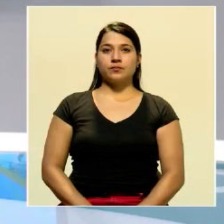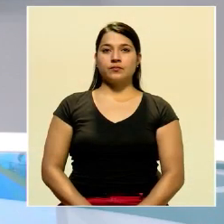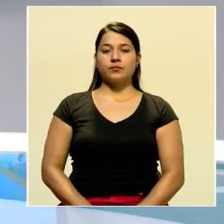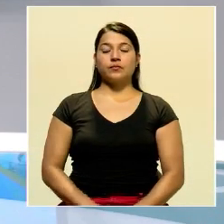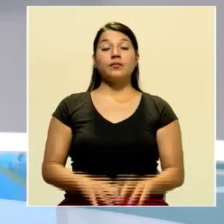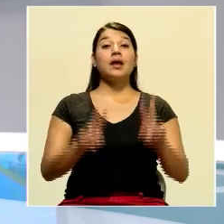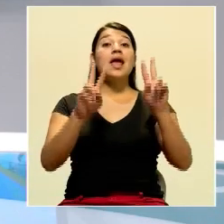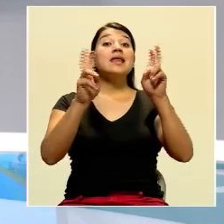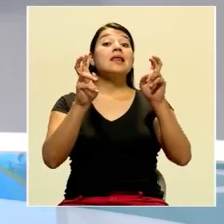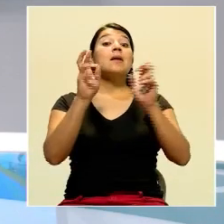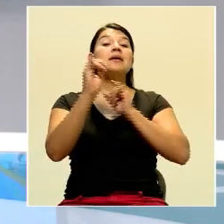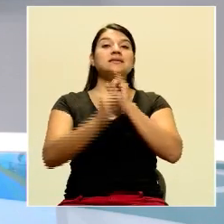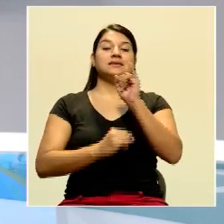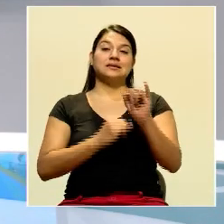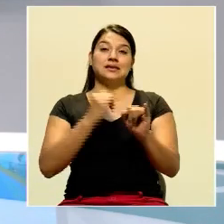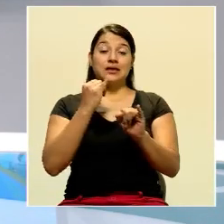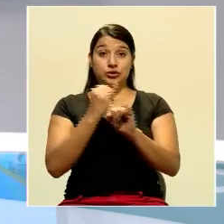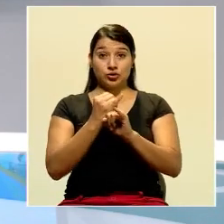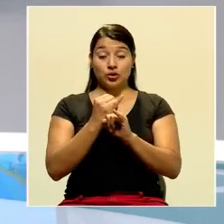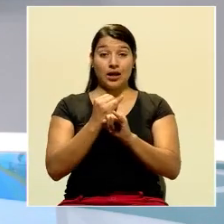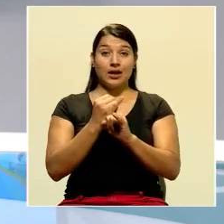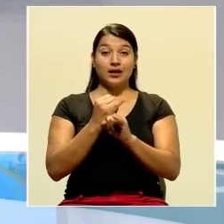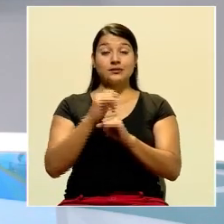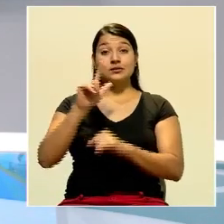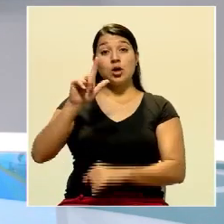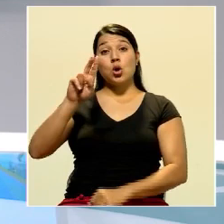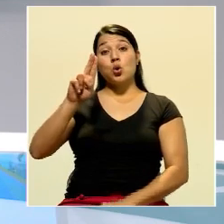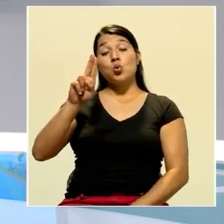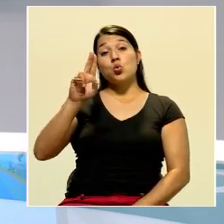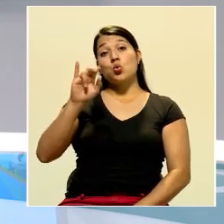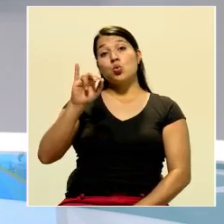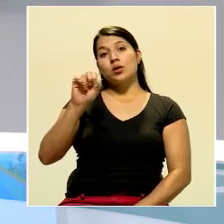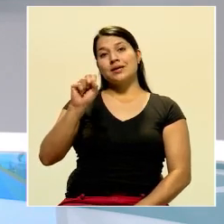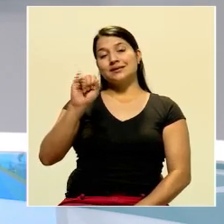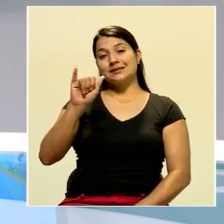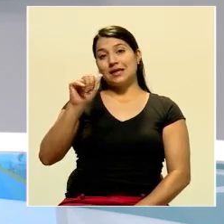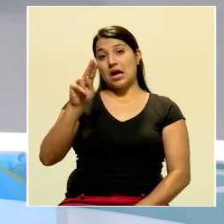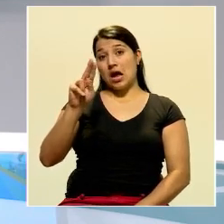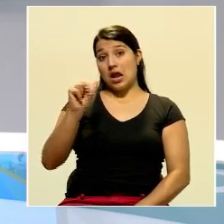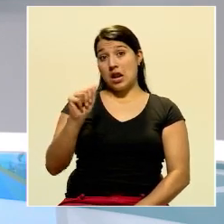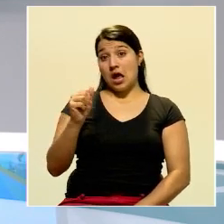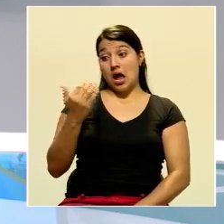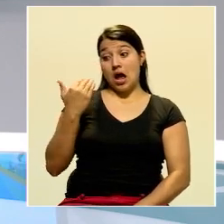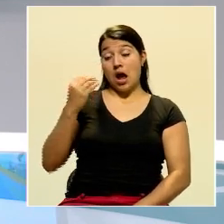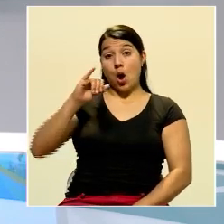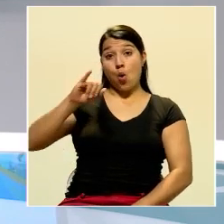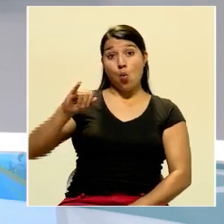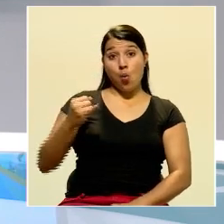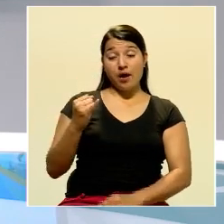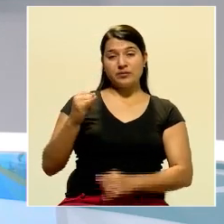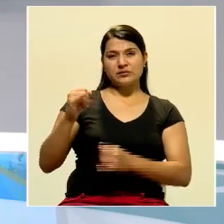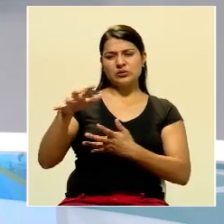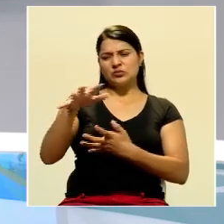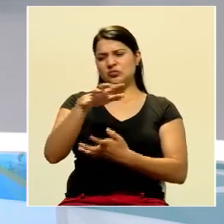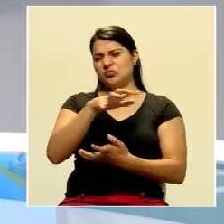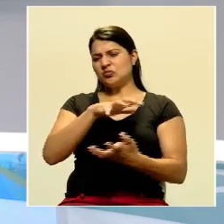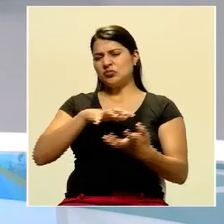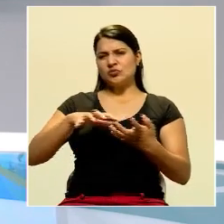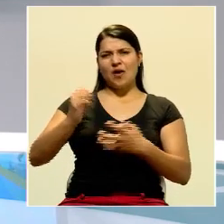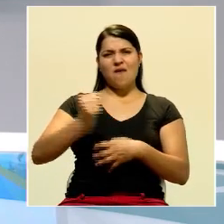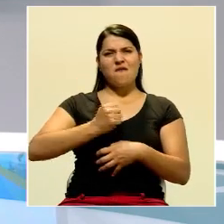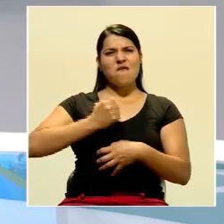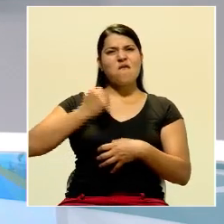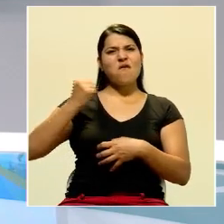Y en temas internacionales, Luisiana sufría el jueves el fuerte azote del huracán Laura, que